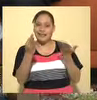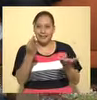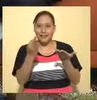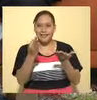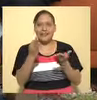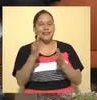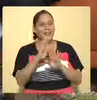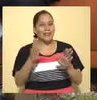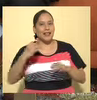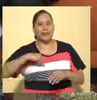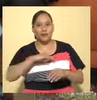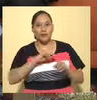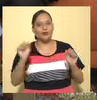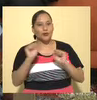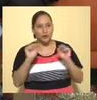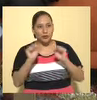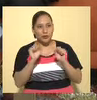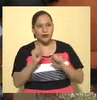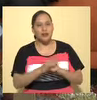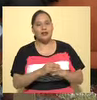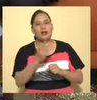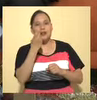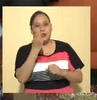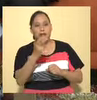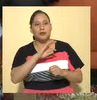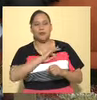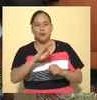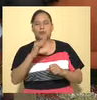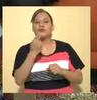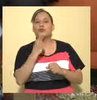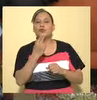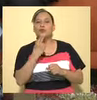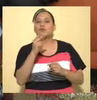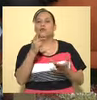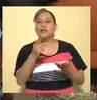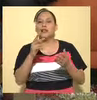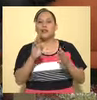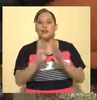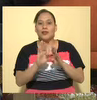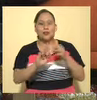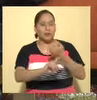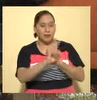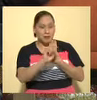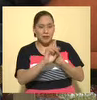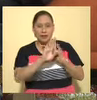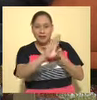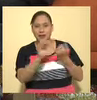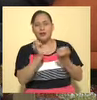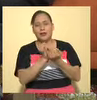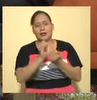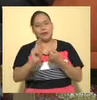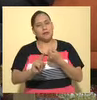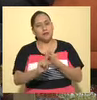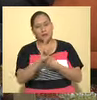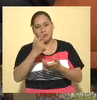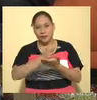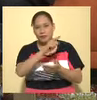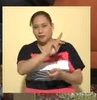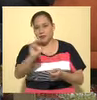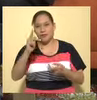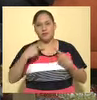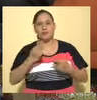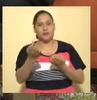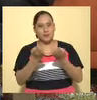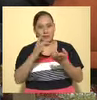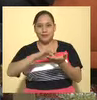ya nos toca ir a correr, pues bueno, así podemos evitar un poquito este tipo de síndromes y de padecimientos de todos los atletas. Muchísimas gracias